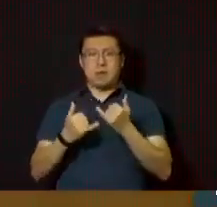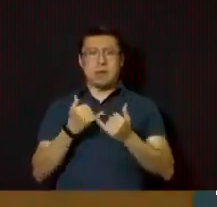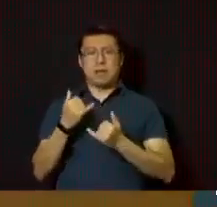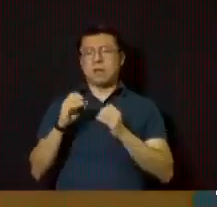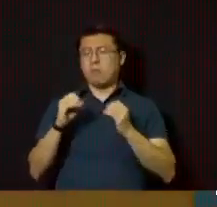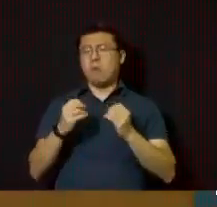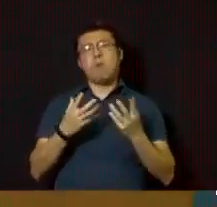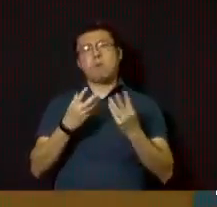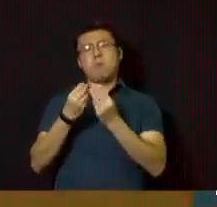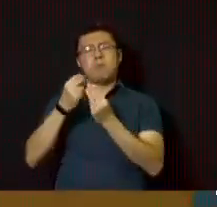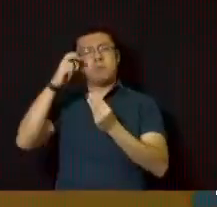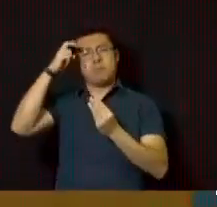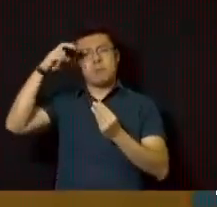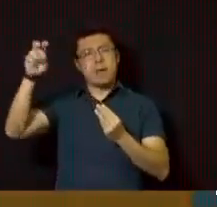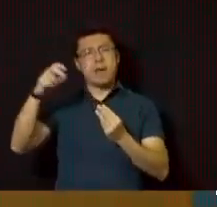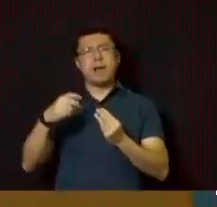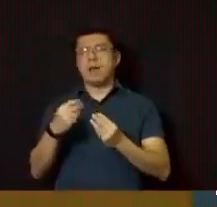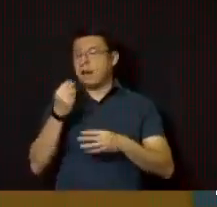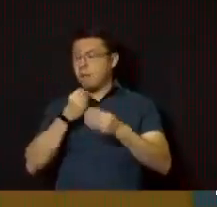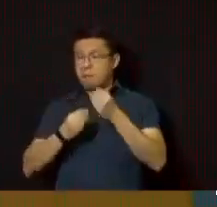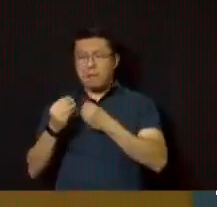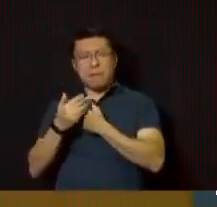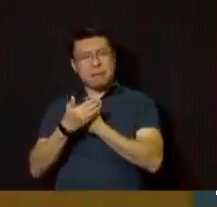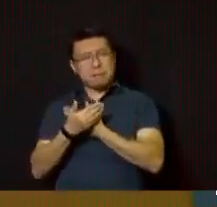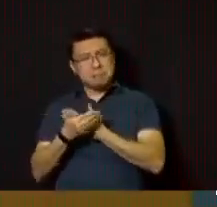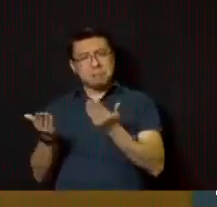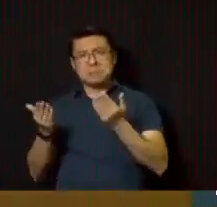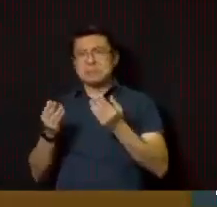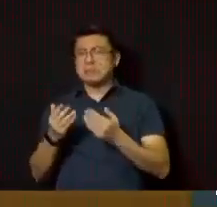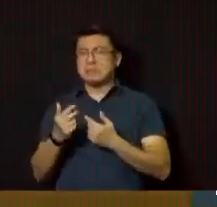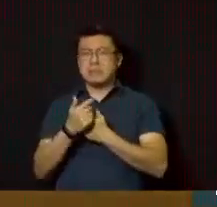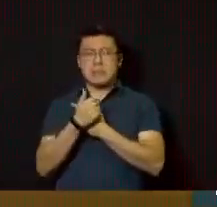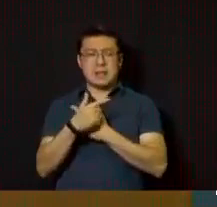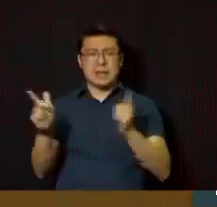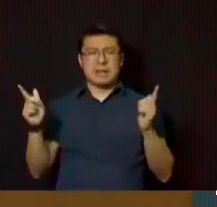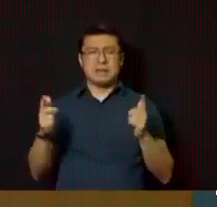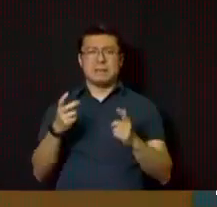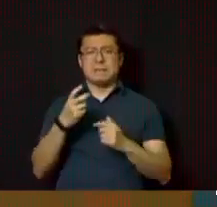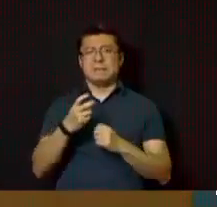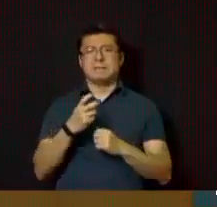viajar o no, de comer. De hecho, yo, por ejemplo,